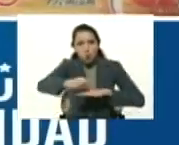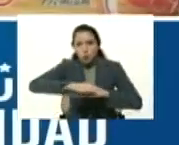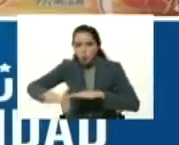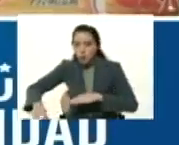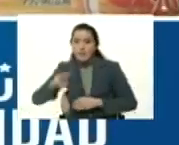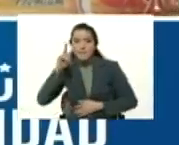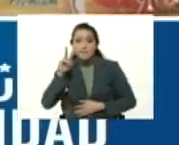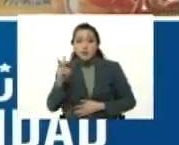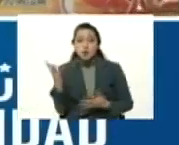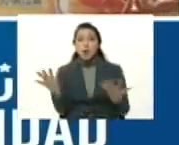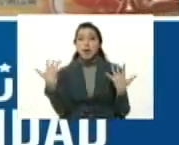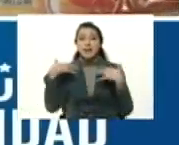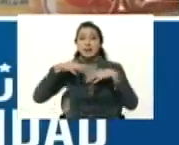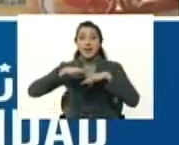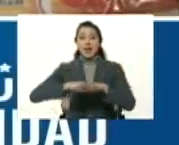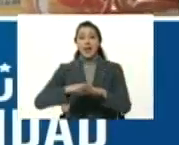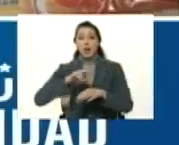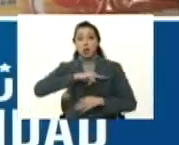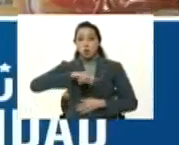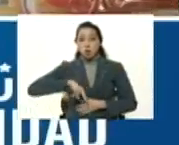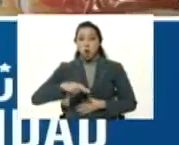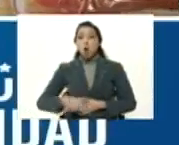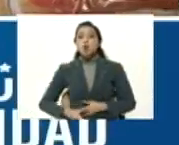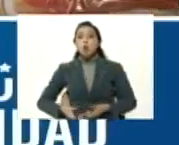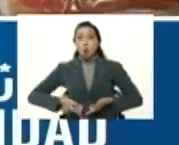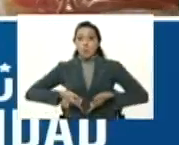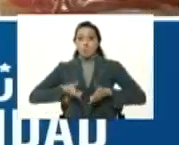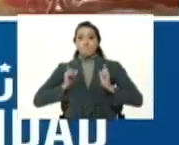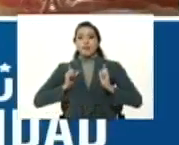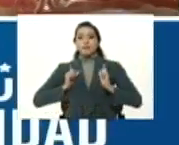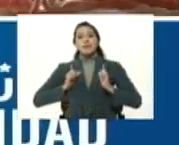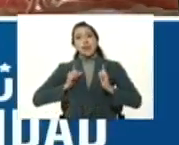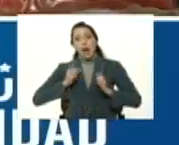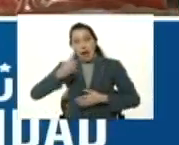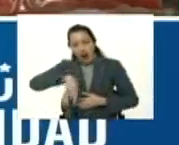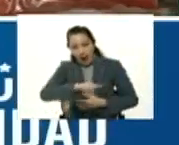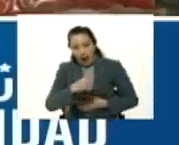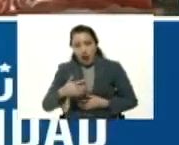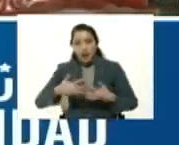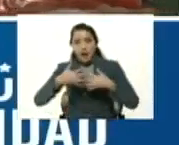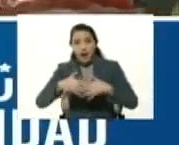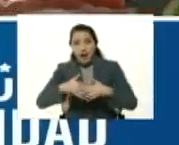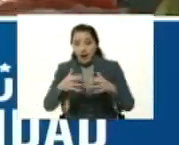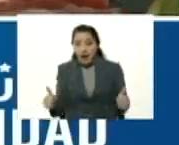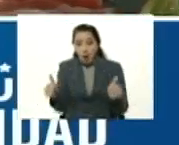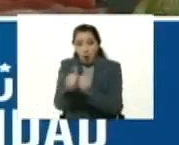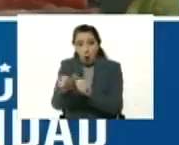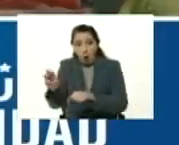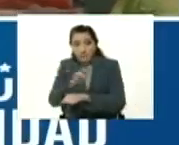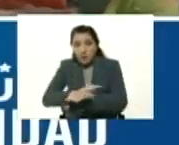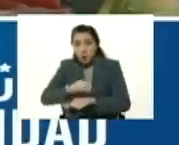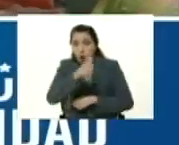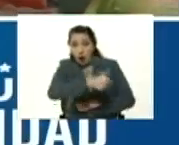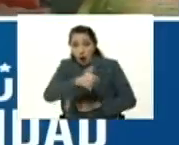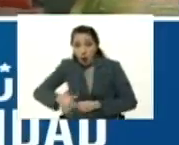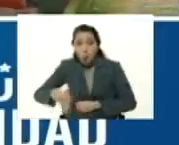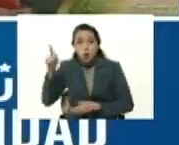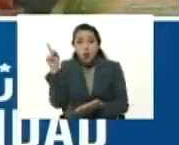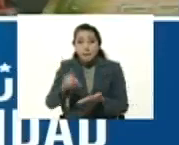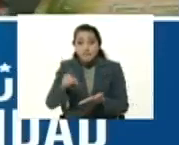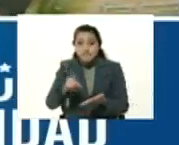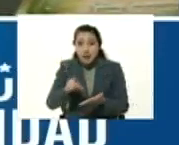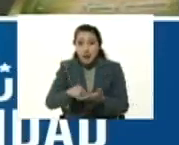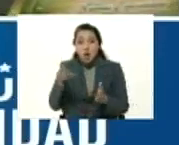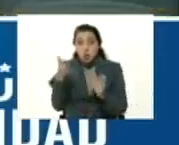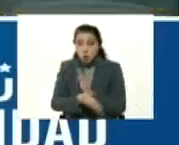visión integral que nos permita, que le permita a ellos tener junto a los ministros que participan, cada uno de los ministros de las áreas, si